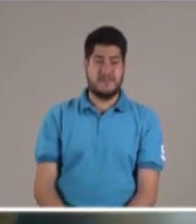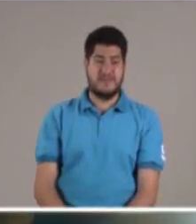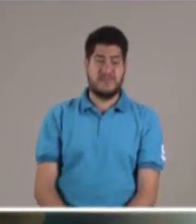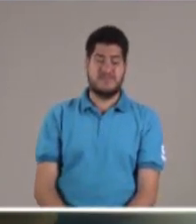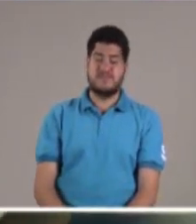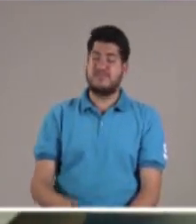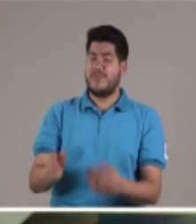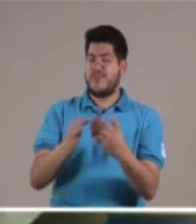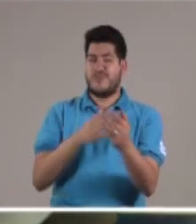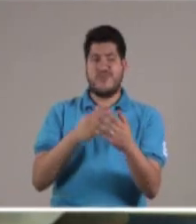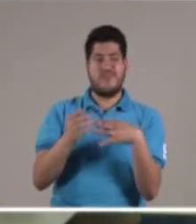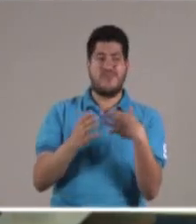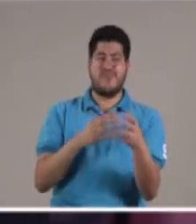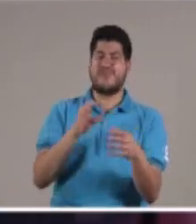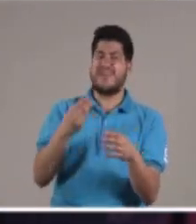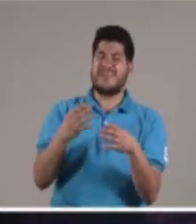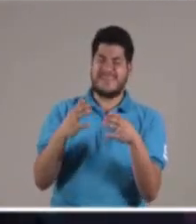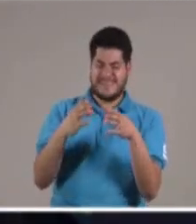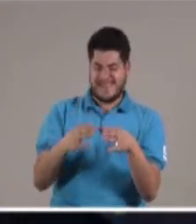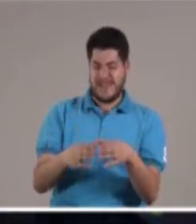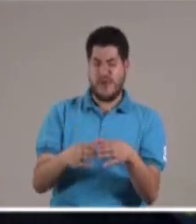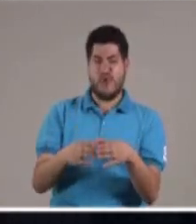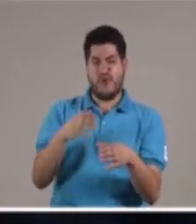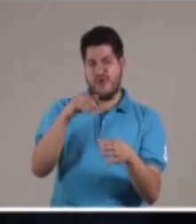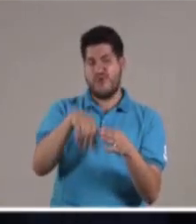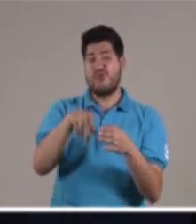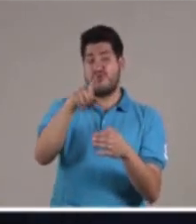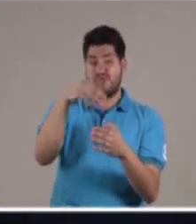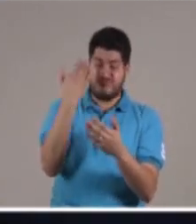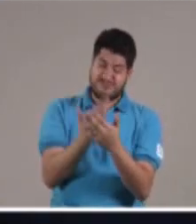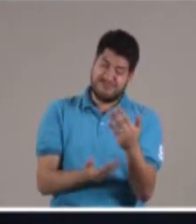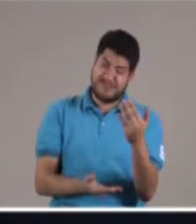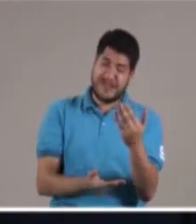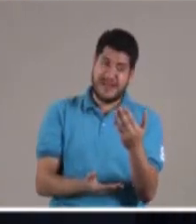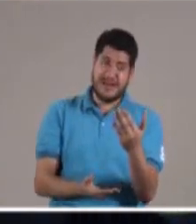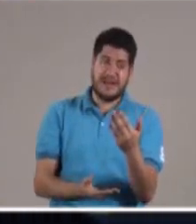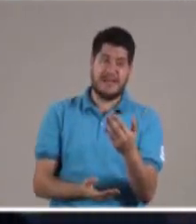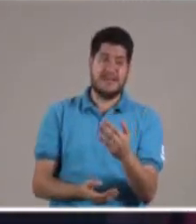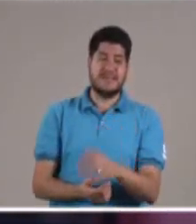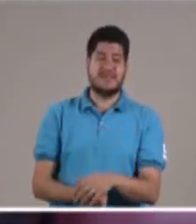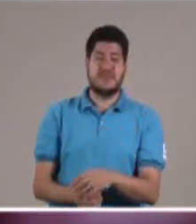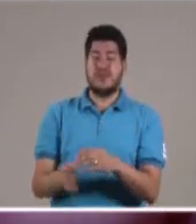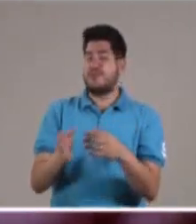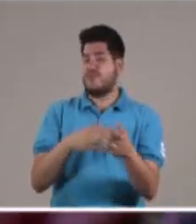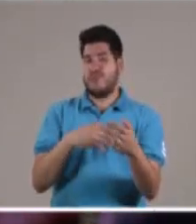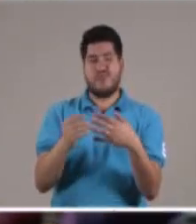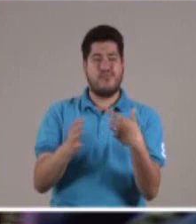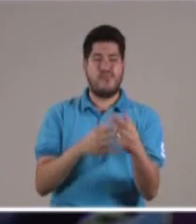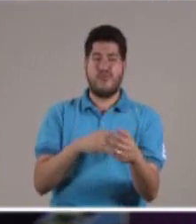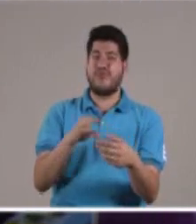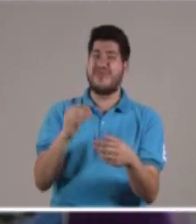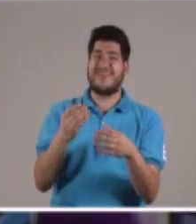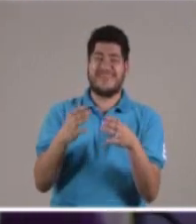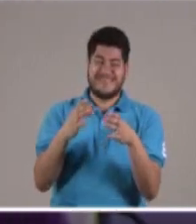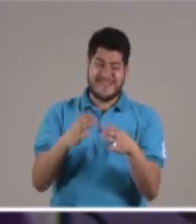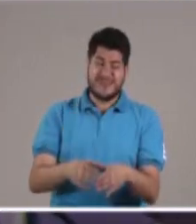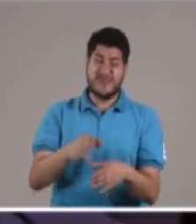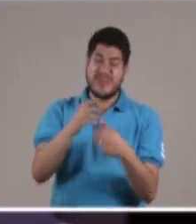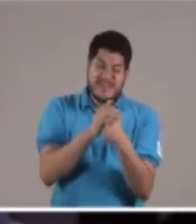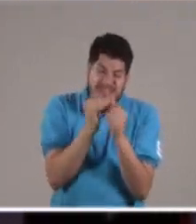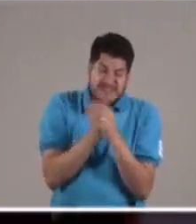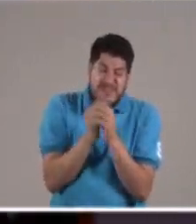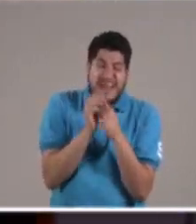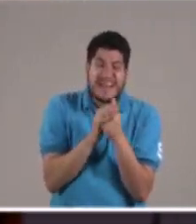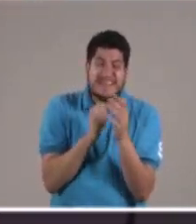no importa en qué fosas caigas no importa en qué pozo de desesperación